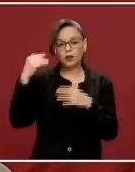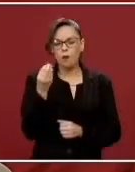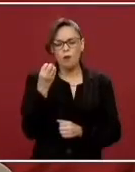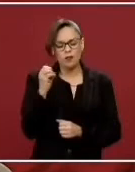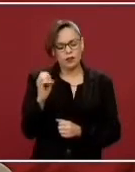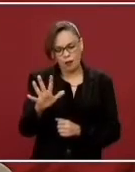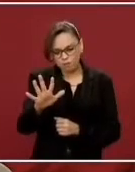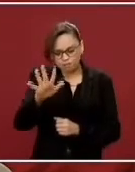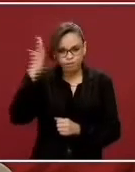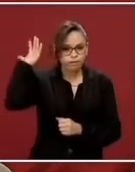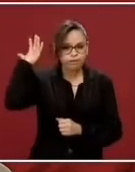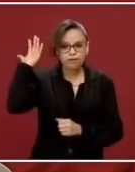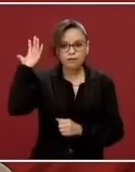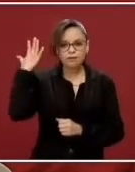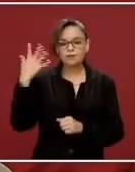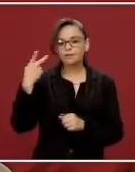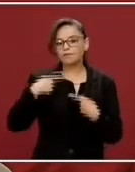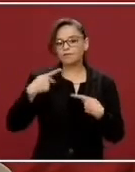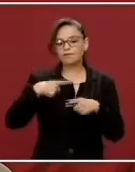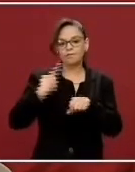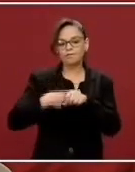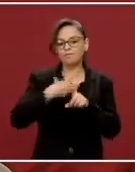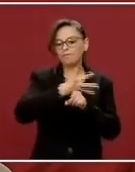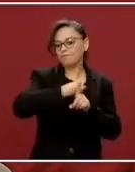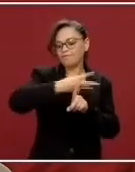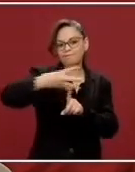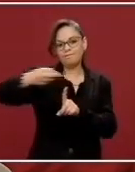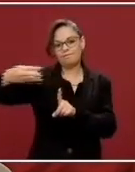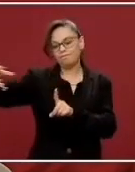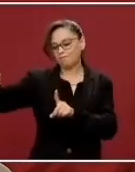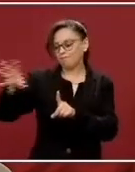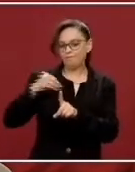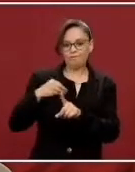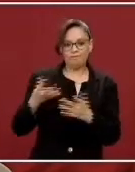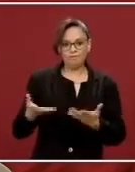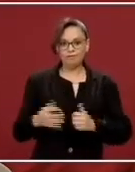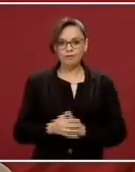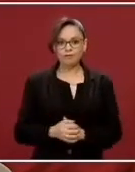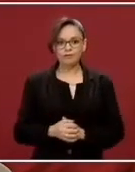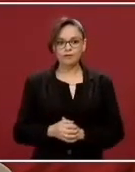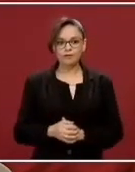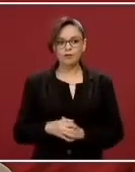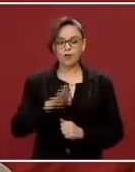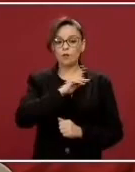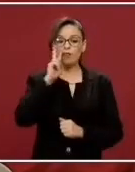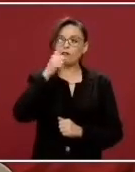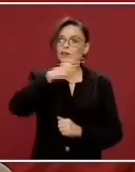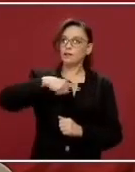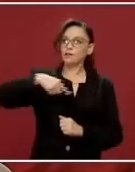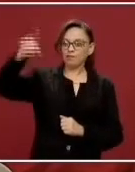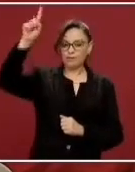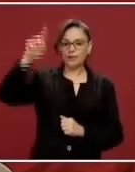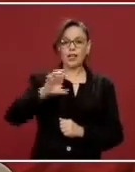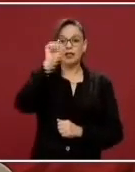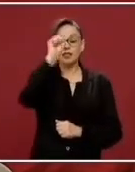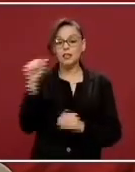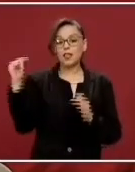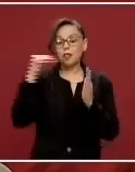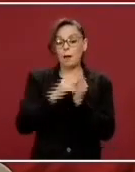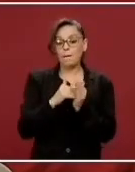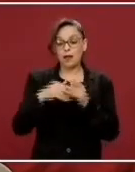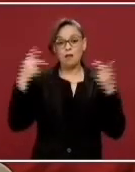rápida. Si vemos la gráfica, aquí son 60,000 casos, de modo que Italia en estas